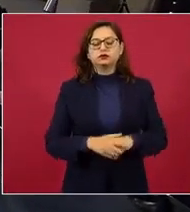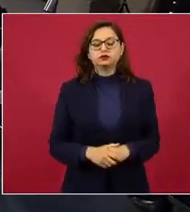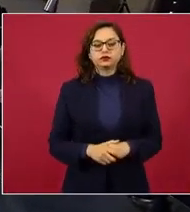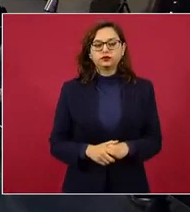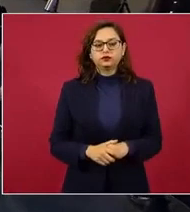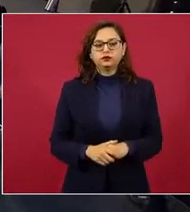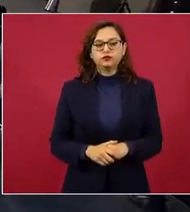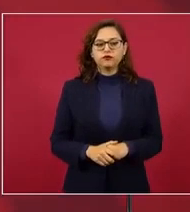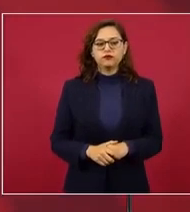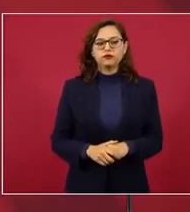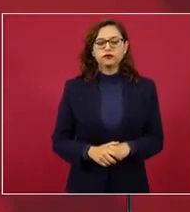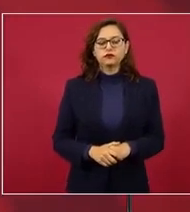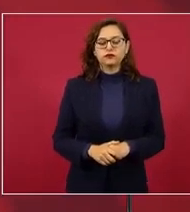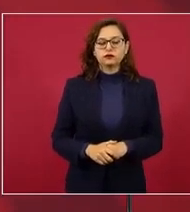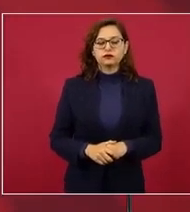hasta